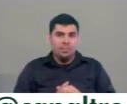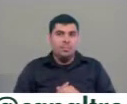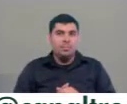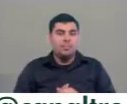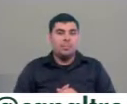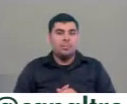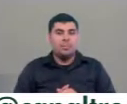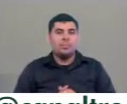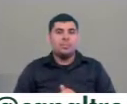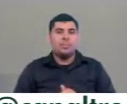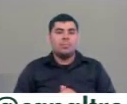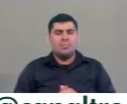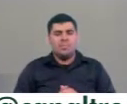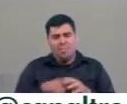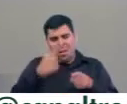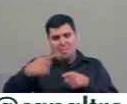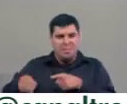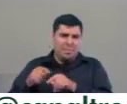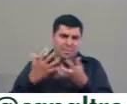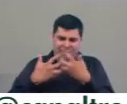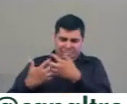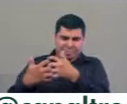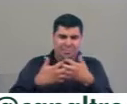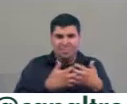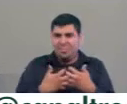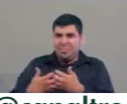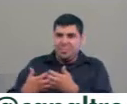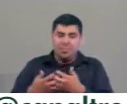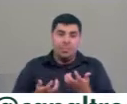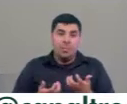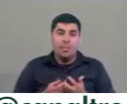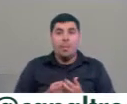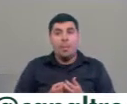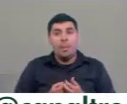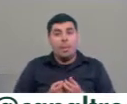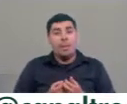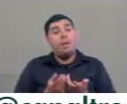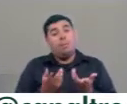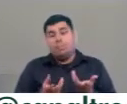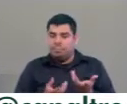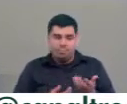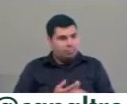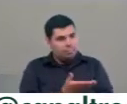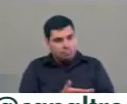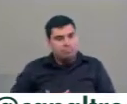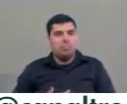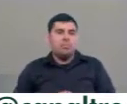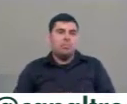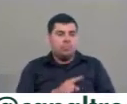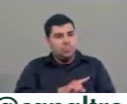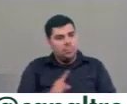tanto penal con la cámara de comercio y toda la gente bucaramanga le ha exigido al alcalde que no hable de un